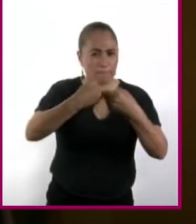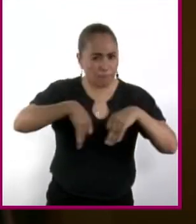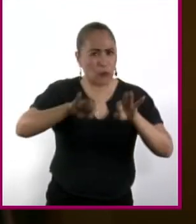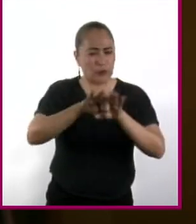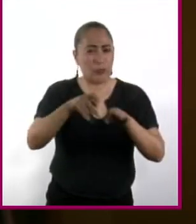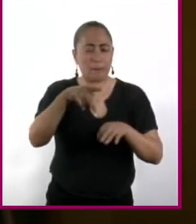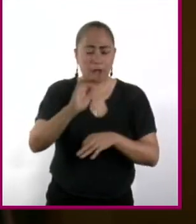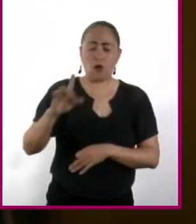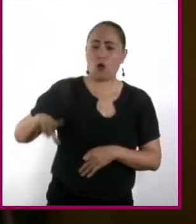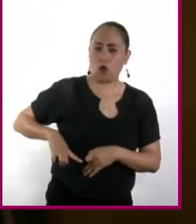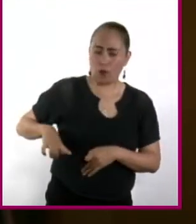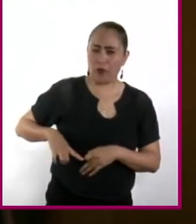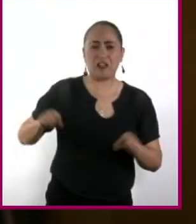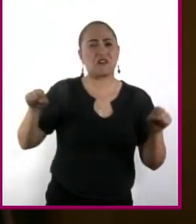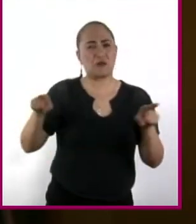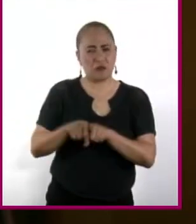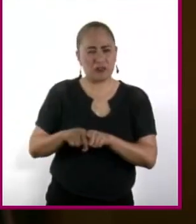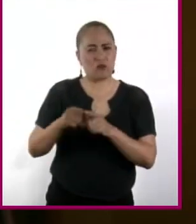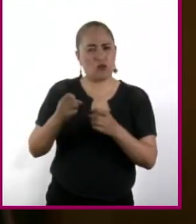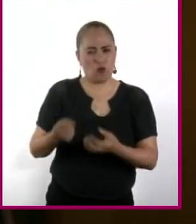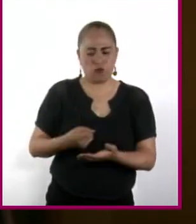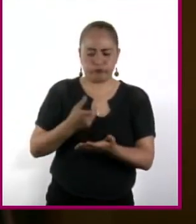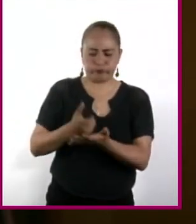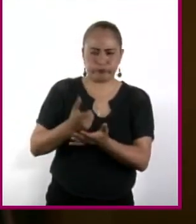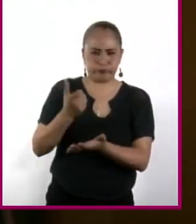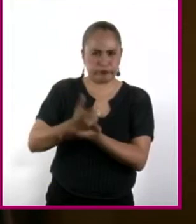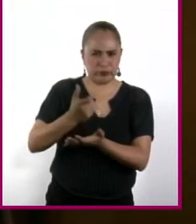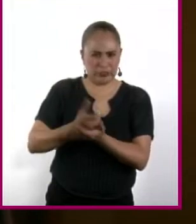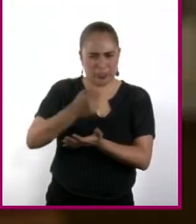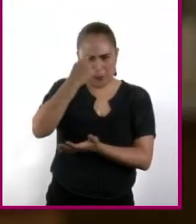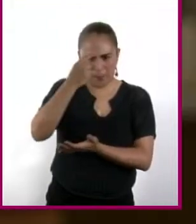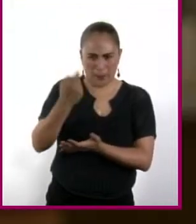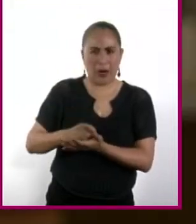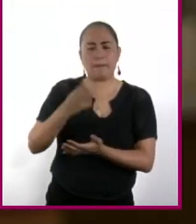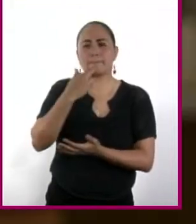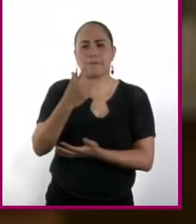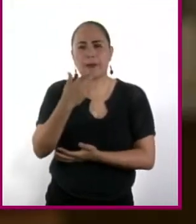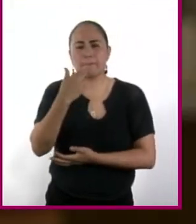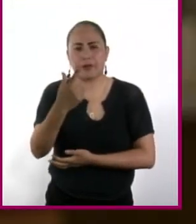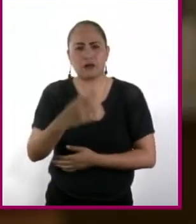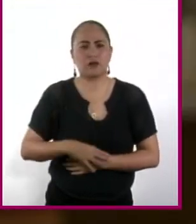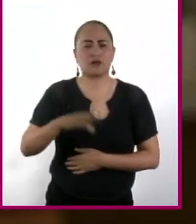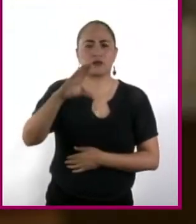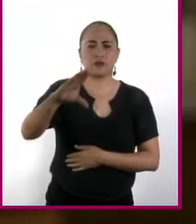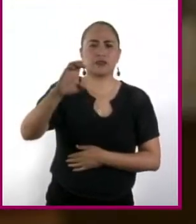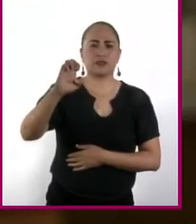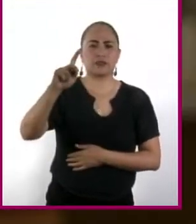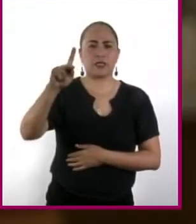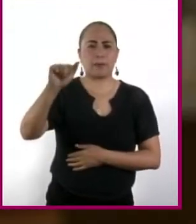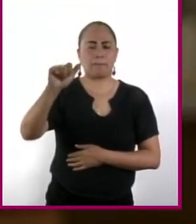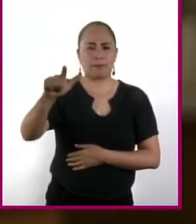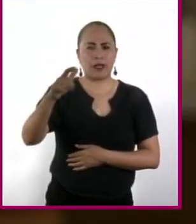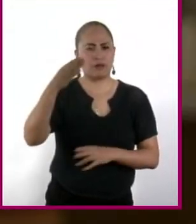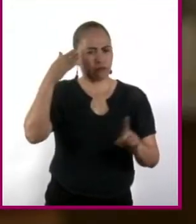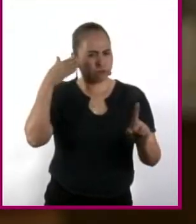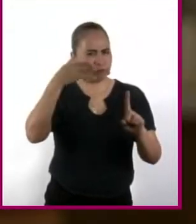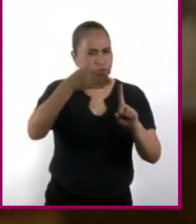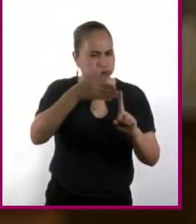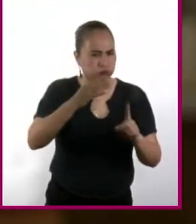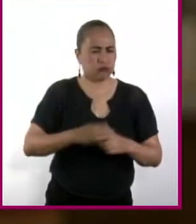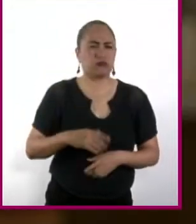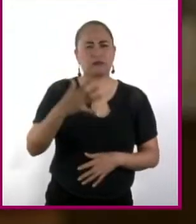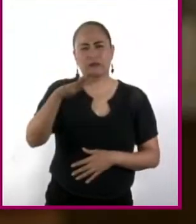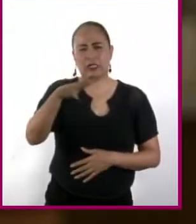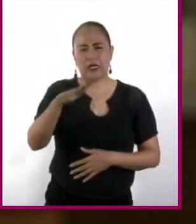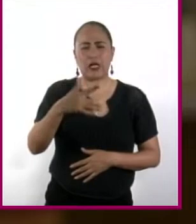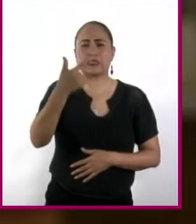Estado e idear mecanismos innovadores de financiamiento. La CEPAL se ha dedicado desde hace